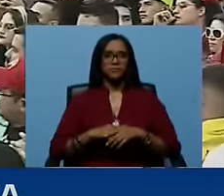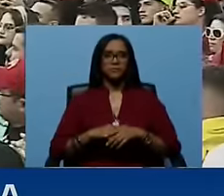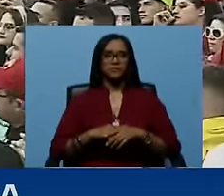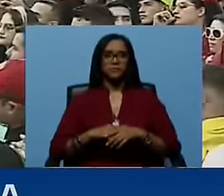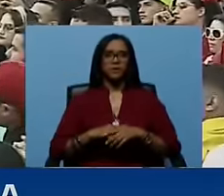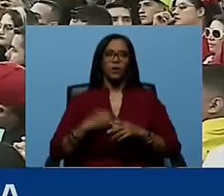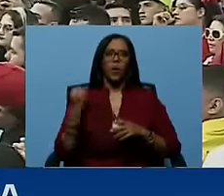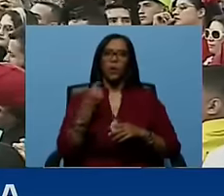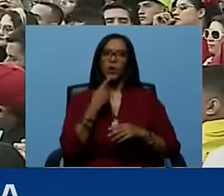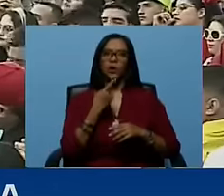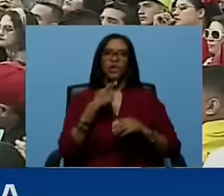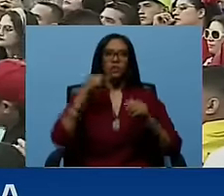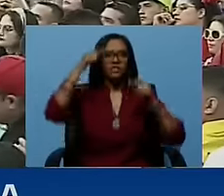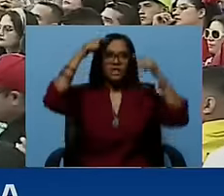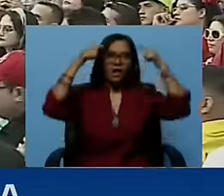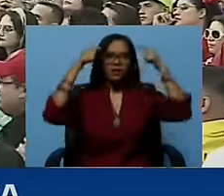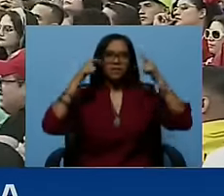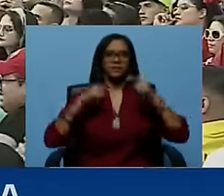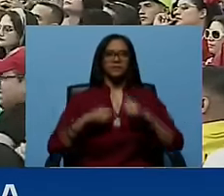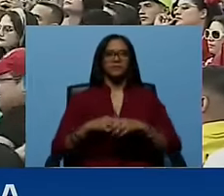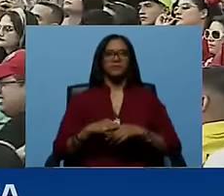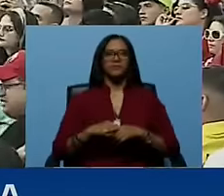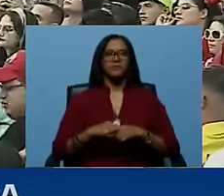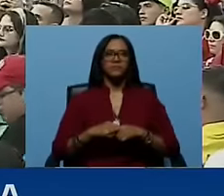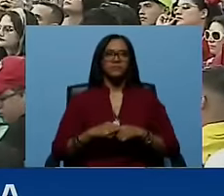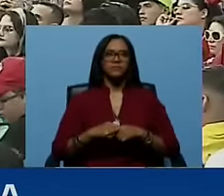Como nos dijo Chávez.